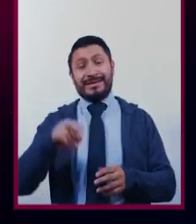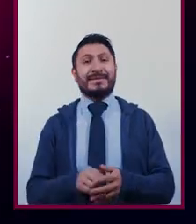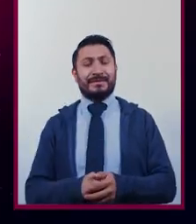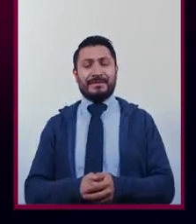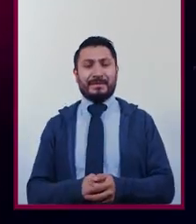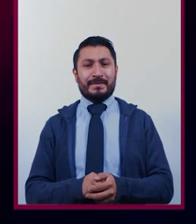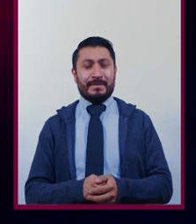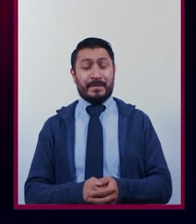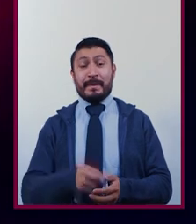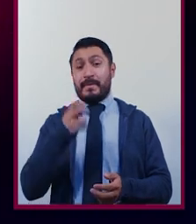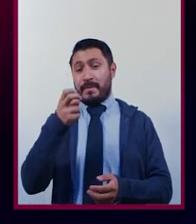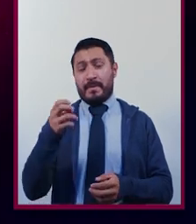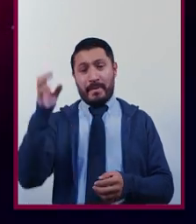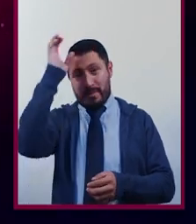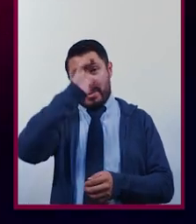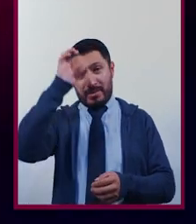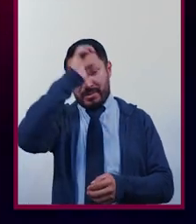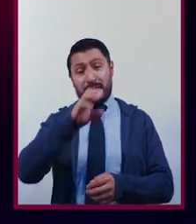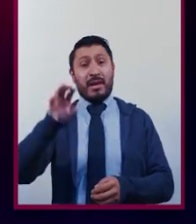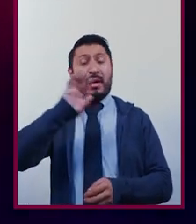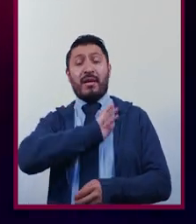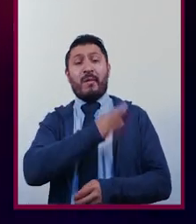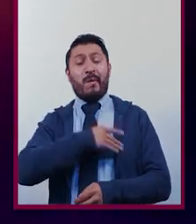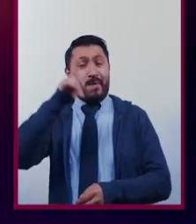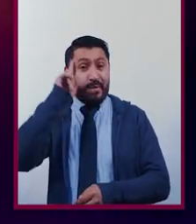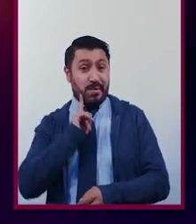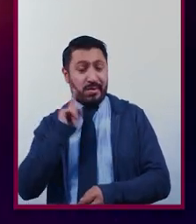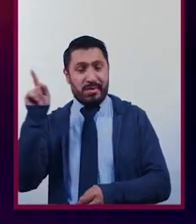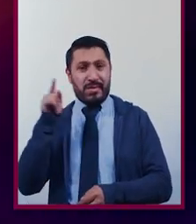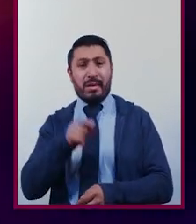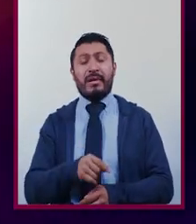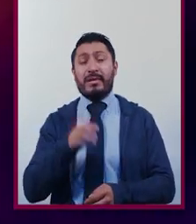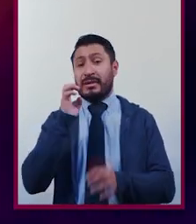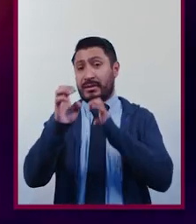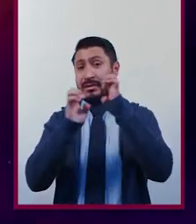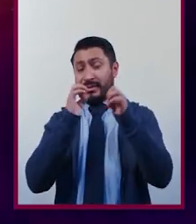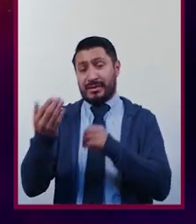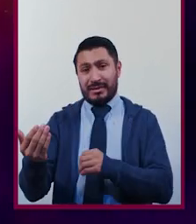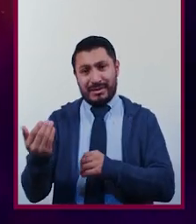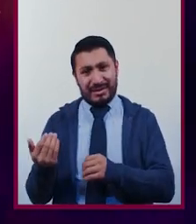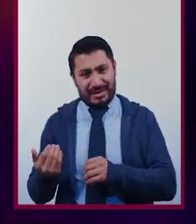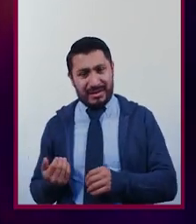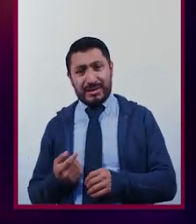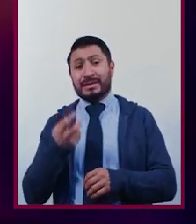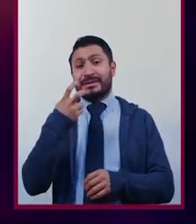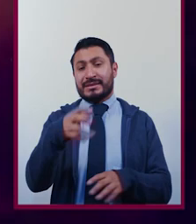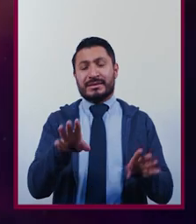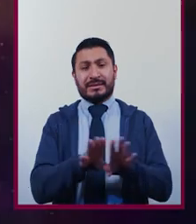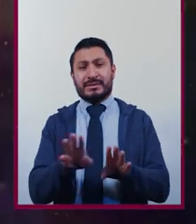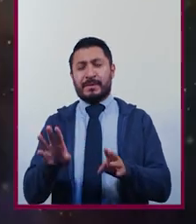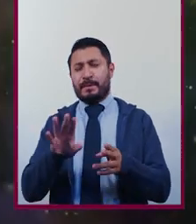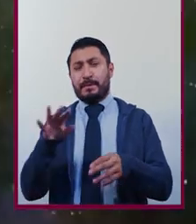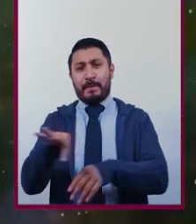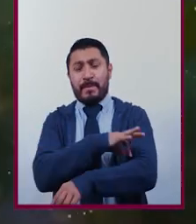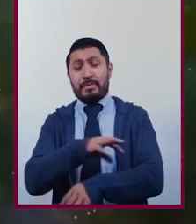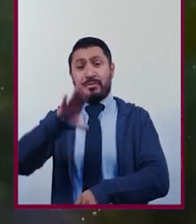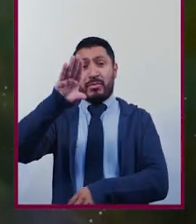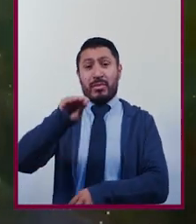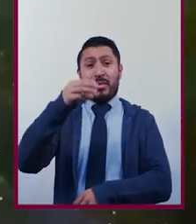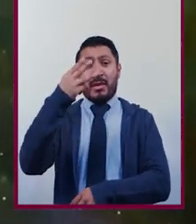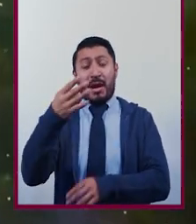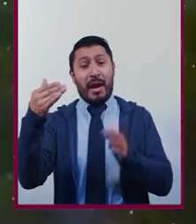eso. De acuerdo con científicas españolas recientemente entrevistadas, este podría medir unos 93